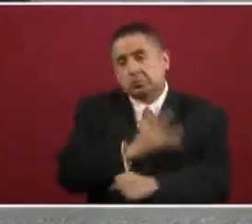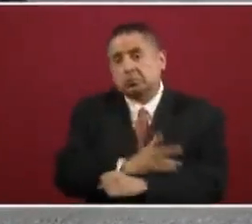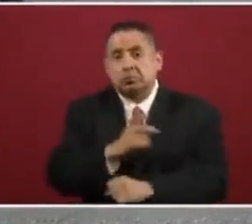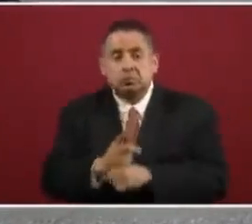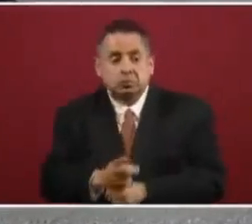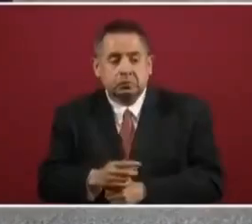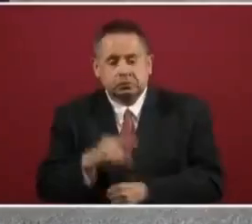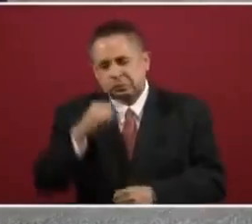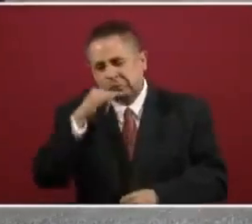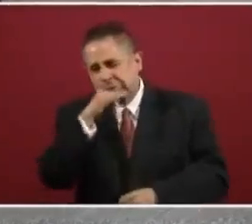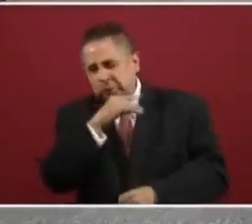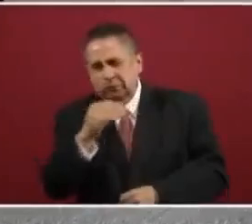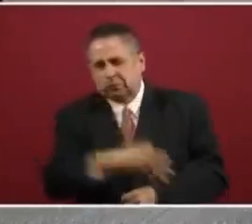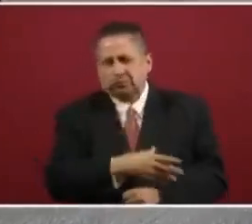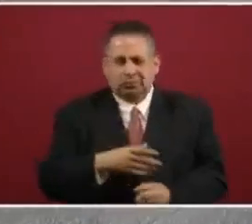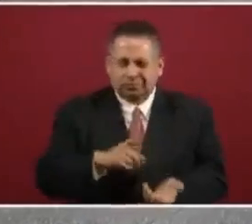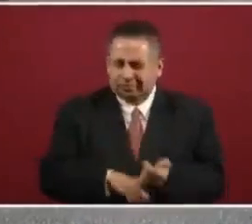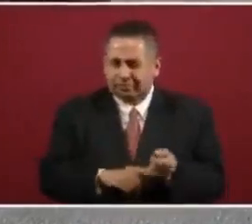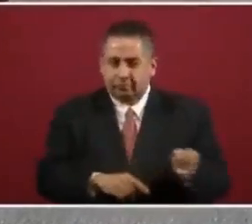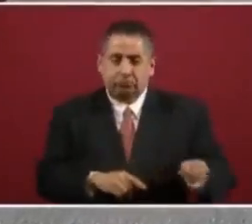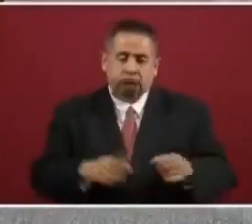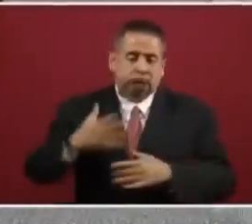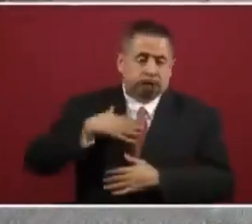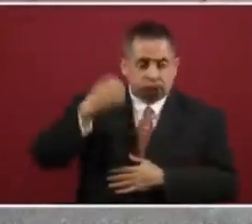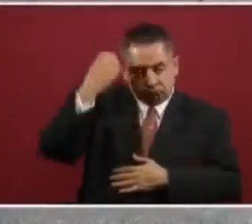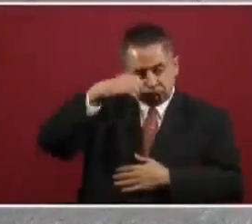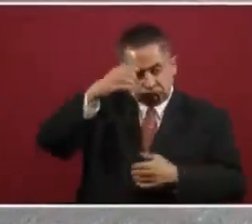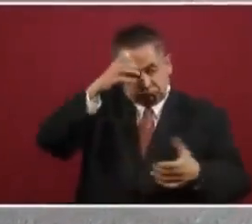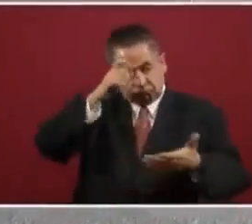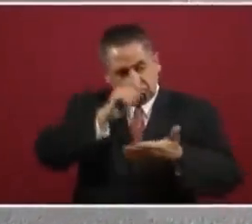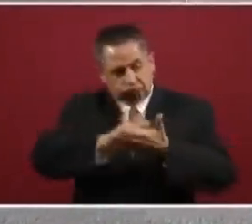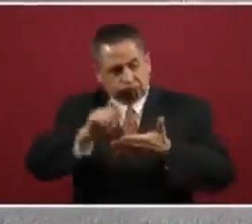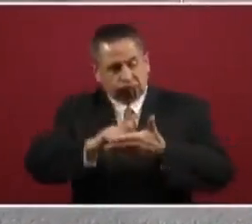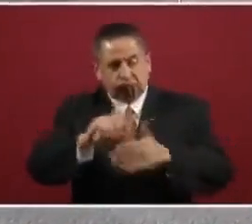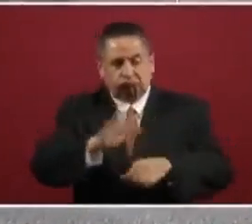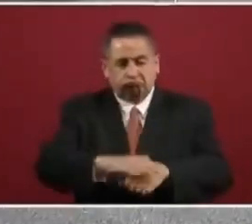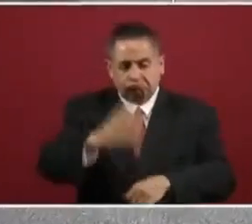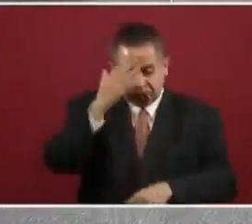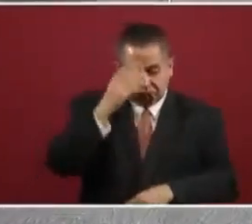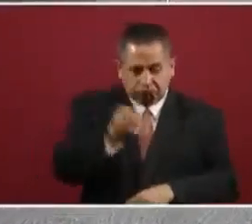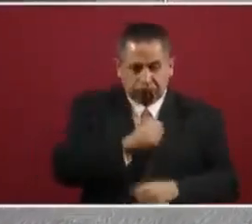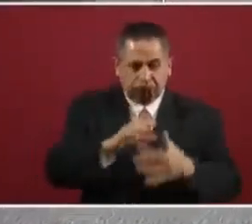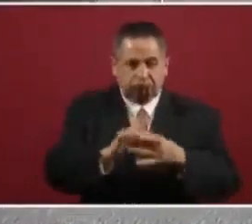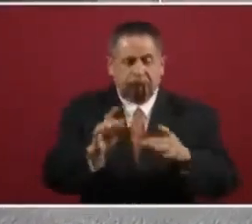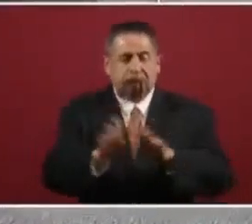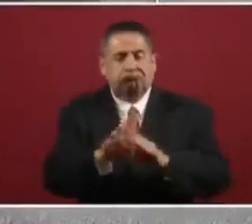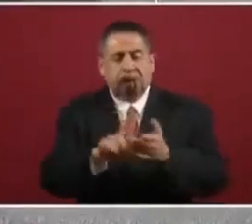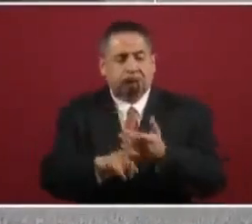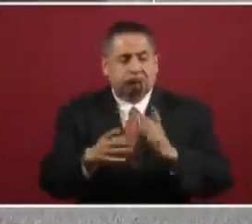vuelven los analistas no más profundos